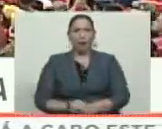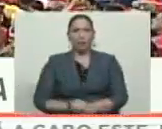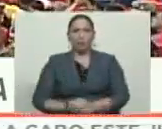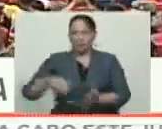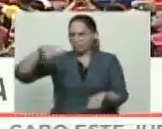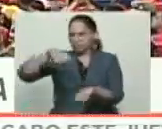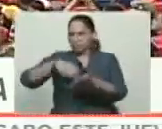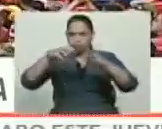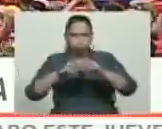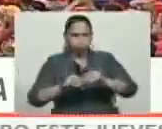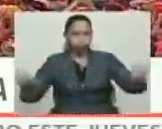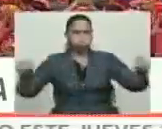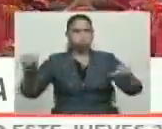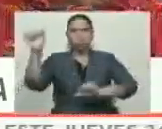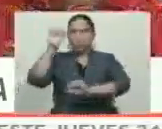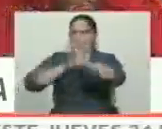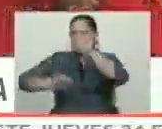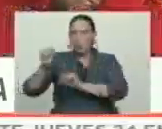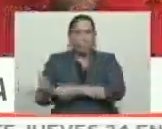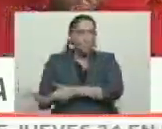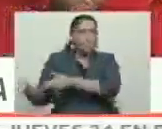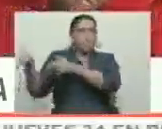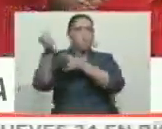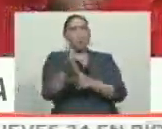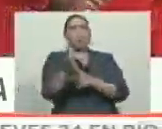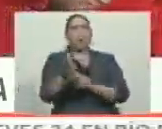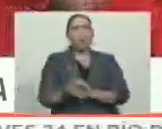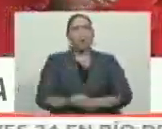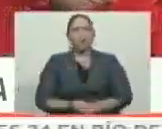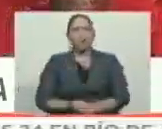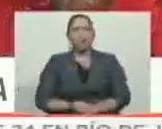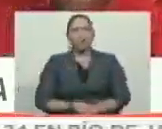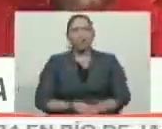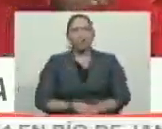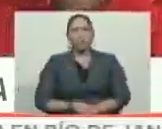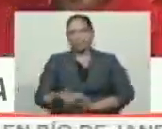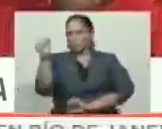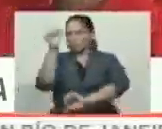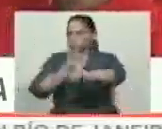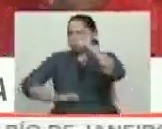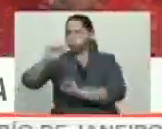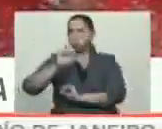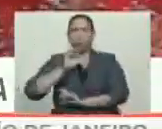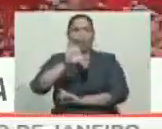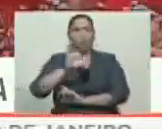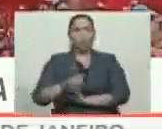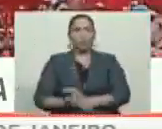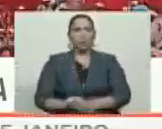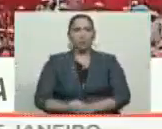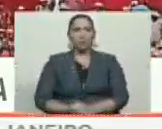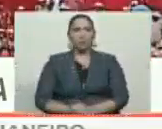rodilla en tierra, fusil al hombro y bayoneta calada para defender la patria.